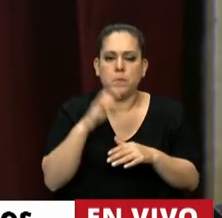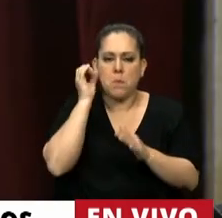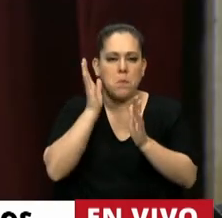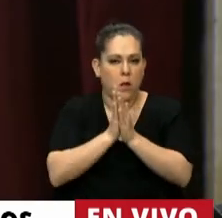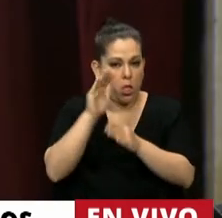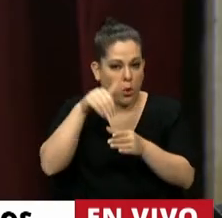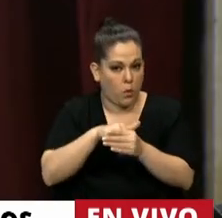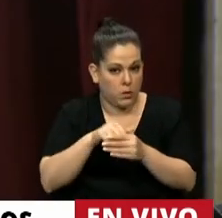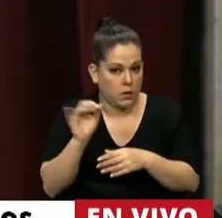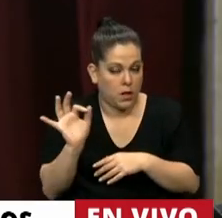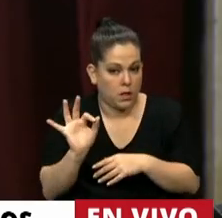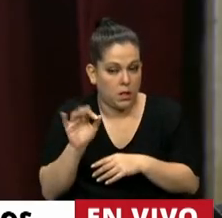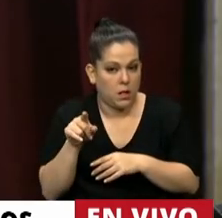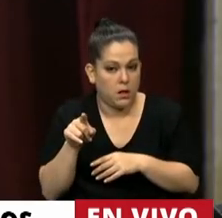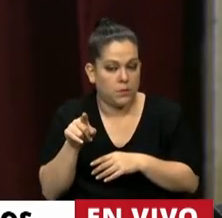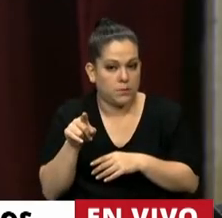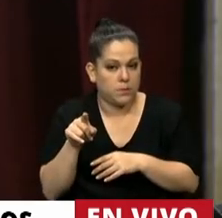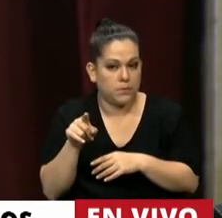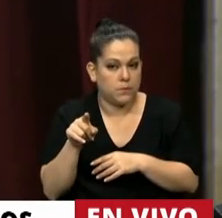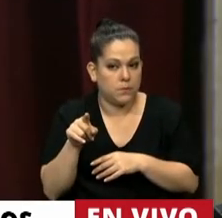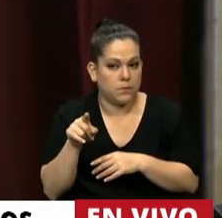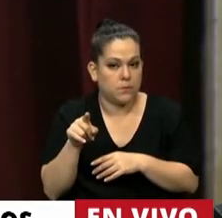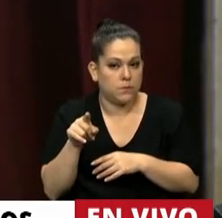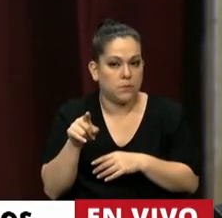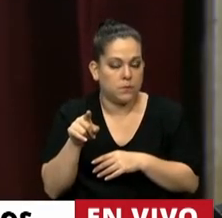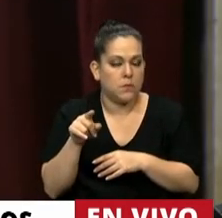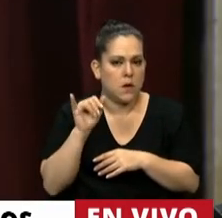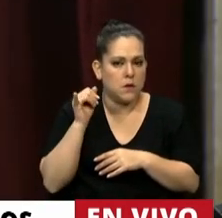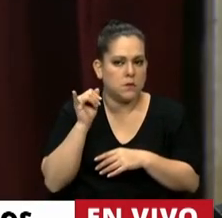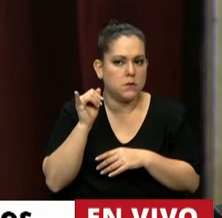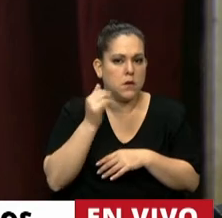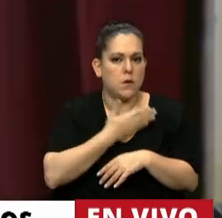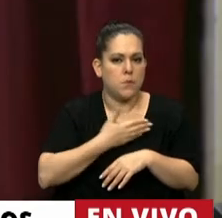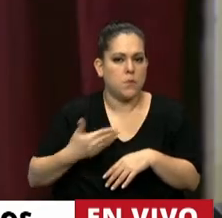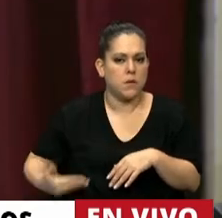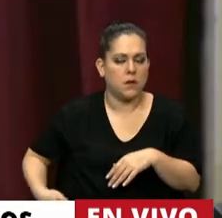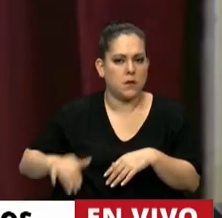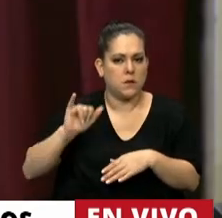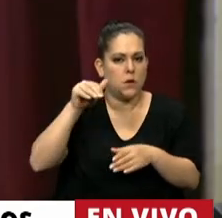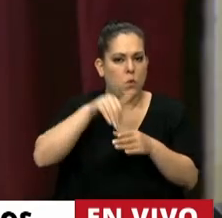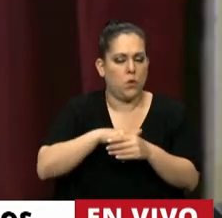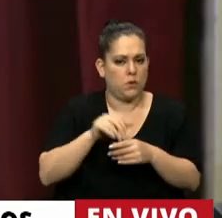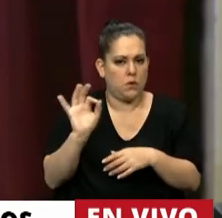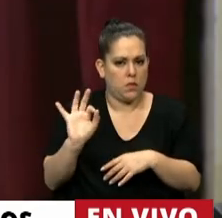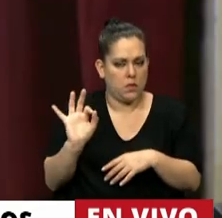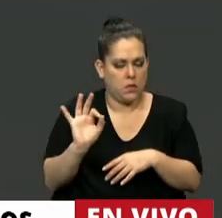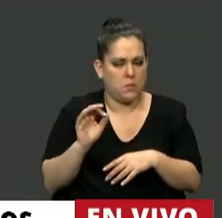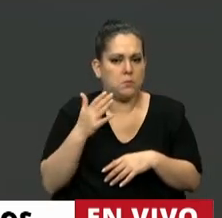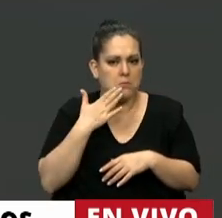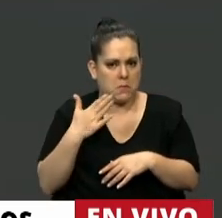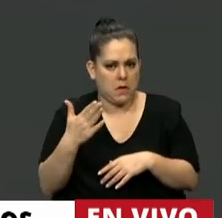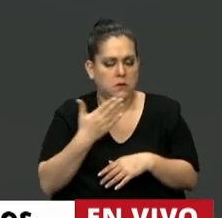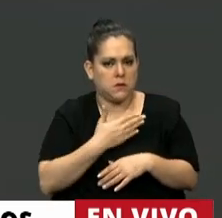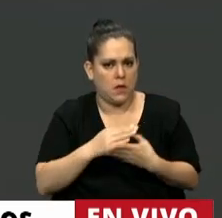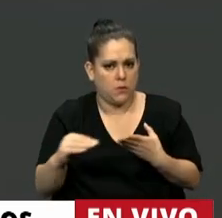Discúlpeme, ¿abstención, presidente? Sí, diputado. El presidente decía abstención, mi voto. Gracias,